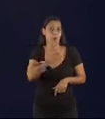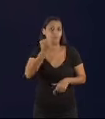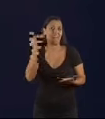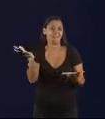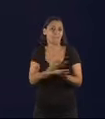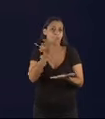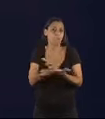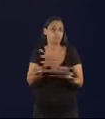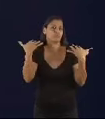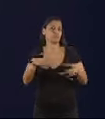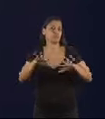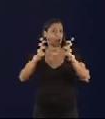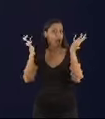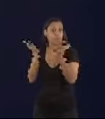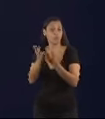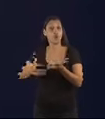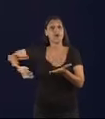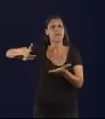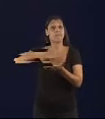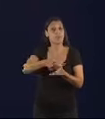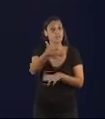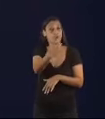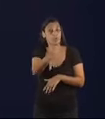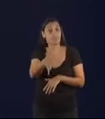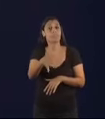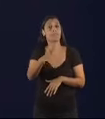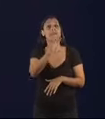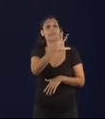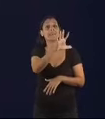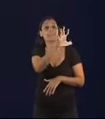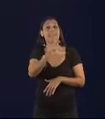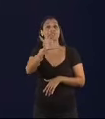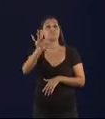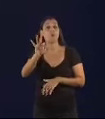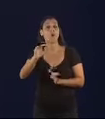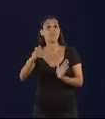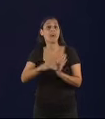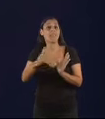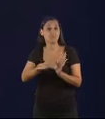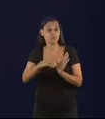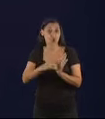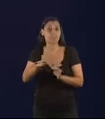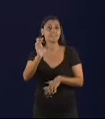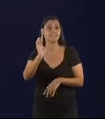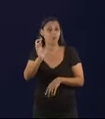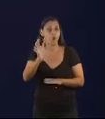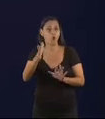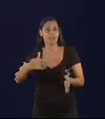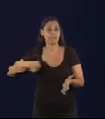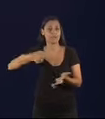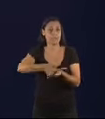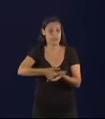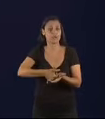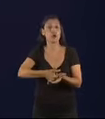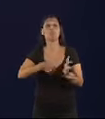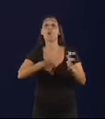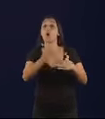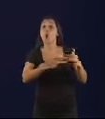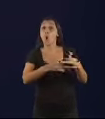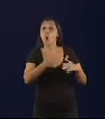mundo la inversión girará en torno a los 550 millones de dólares las obras van a